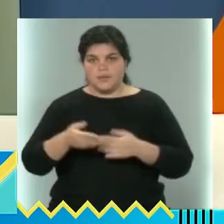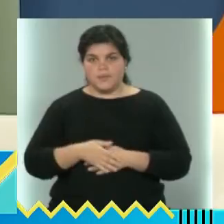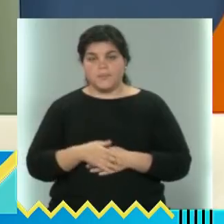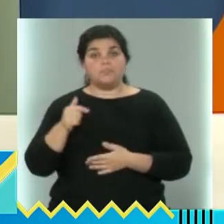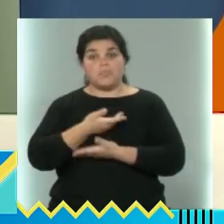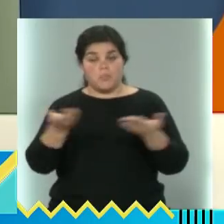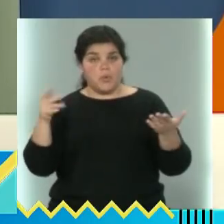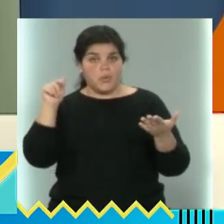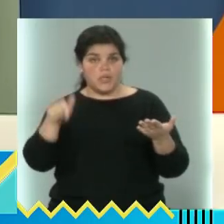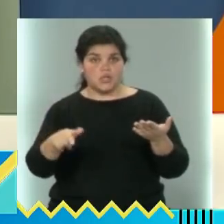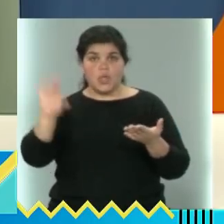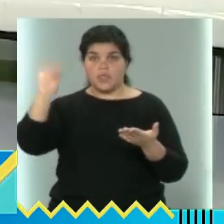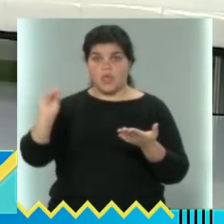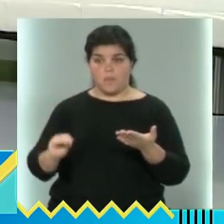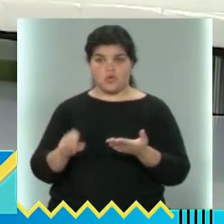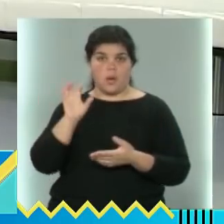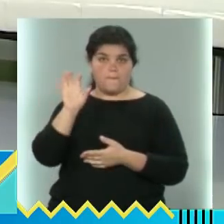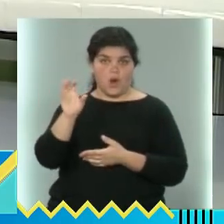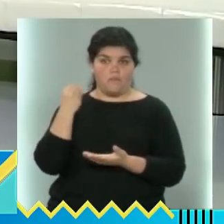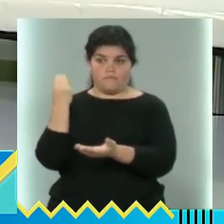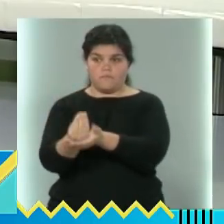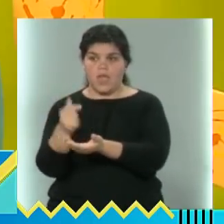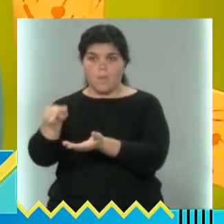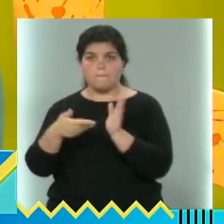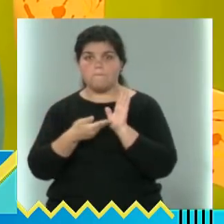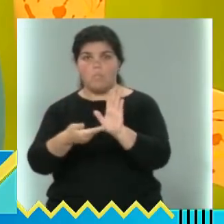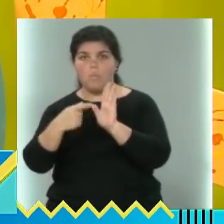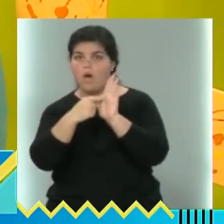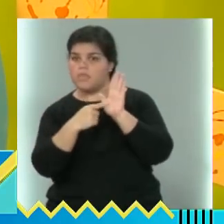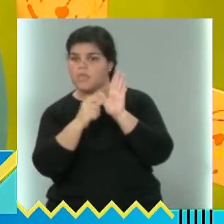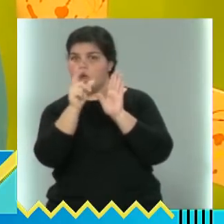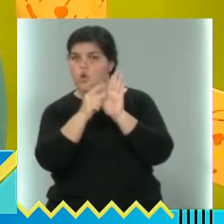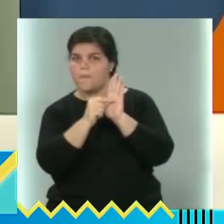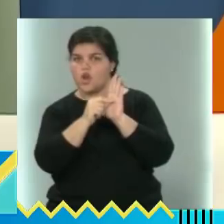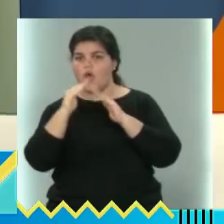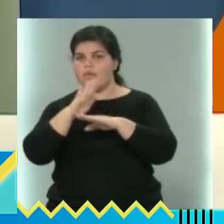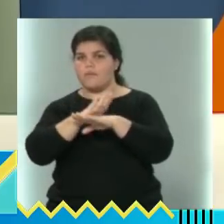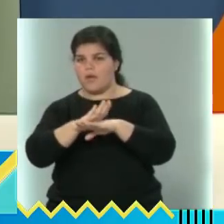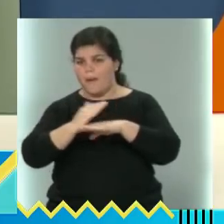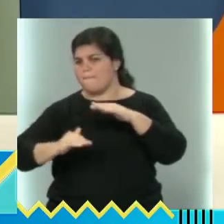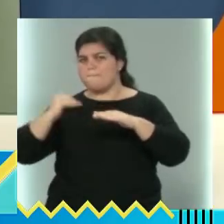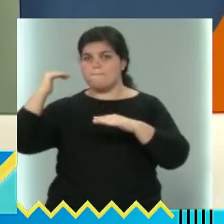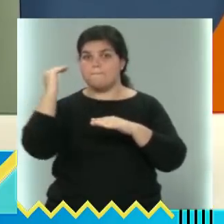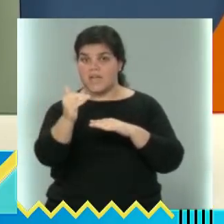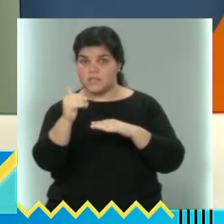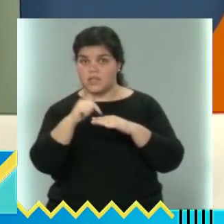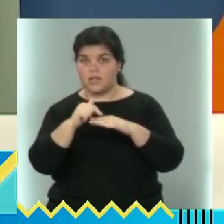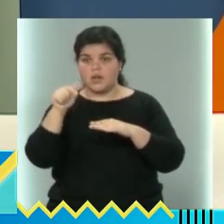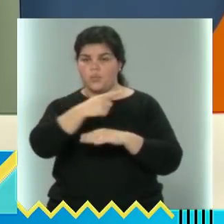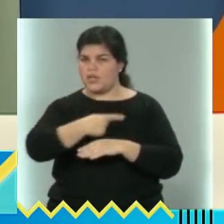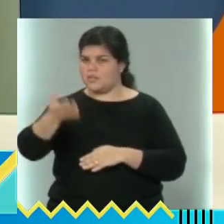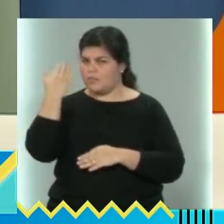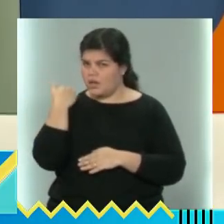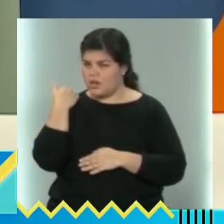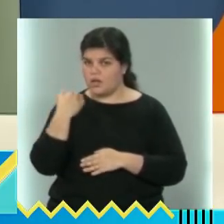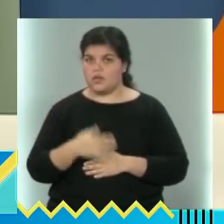publicación de que un diputado de la provincia mostraba que había un valor que superaba la normativa y que inclusive hace una semana